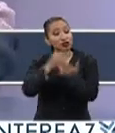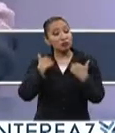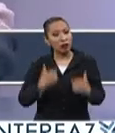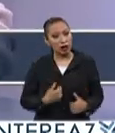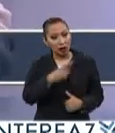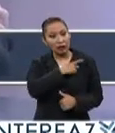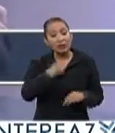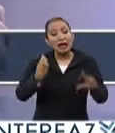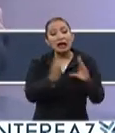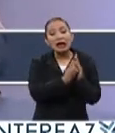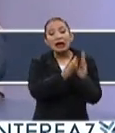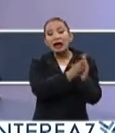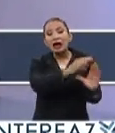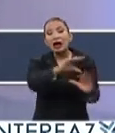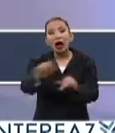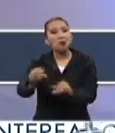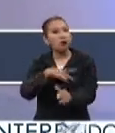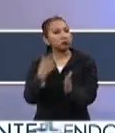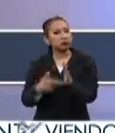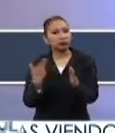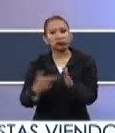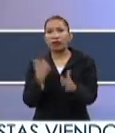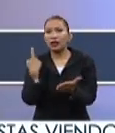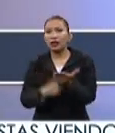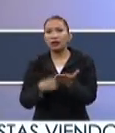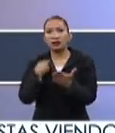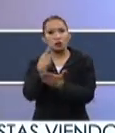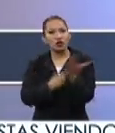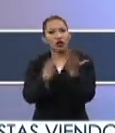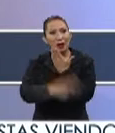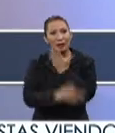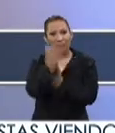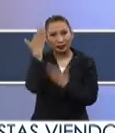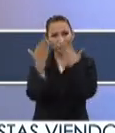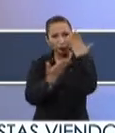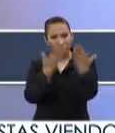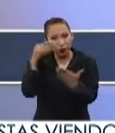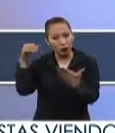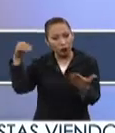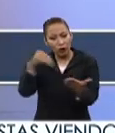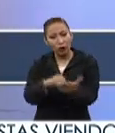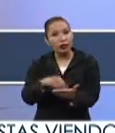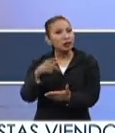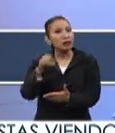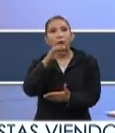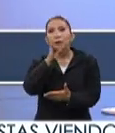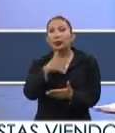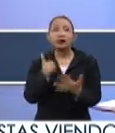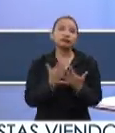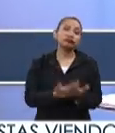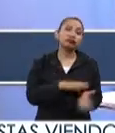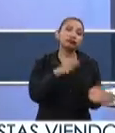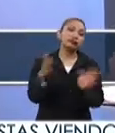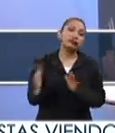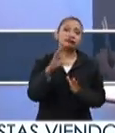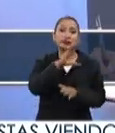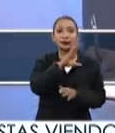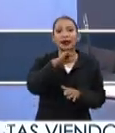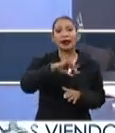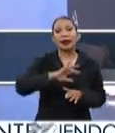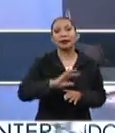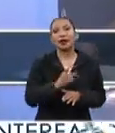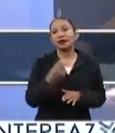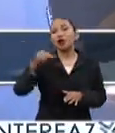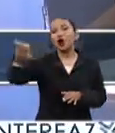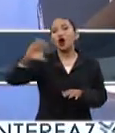puede impartirse de manera regular en los planes de estudio, puesto que no puede esperarse que la Comisión Nacional